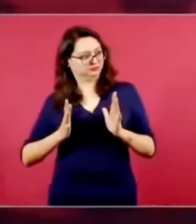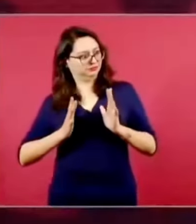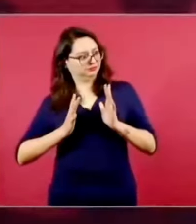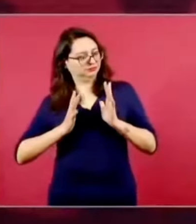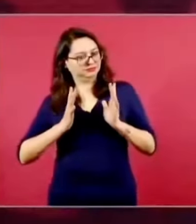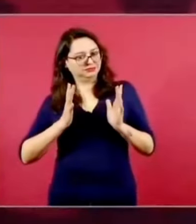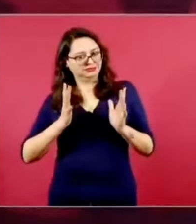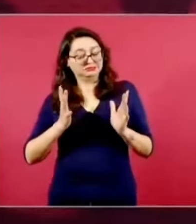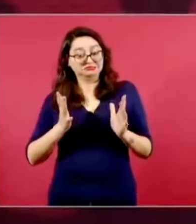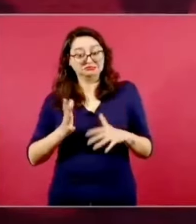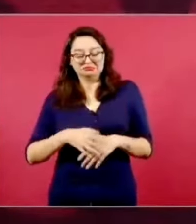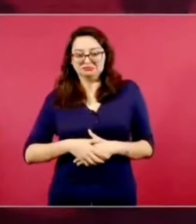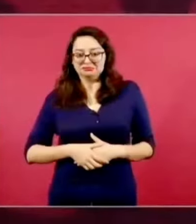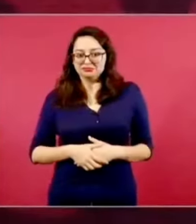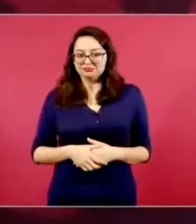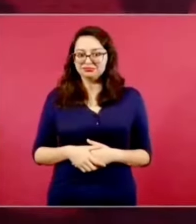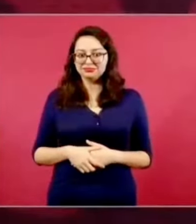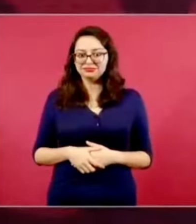eso